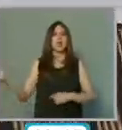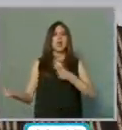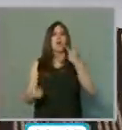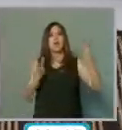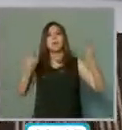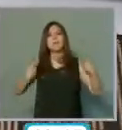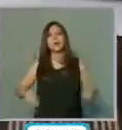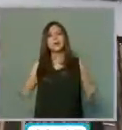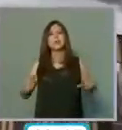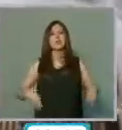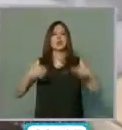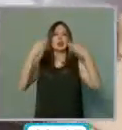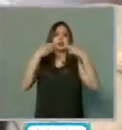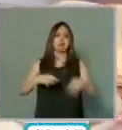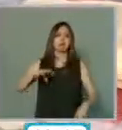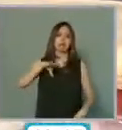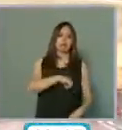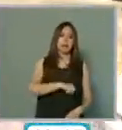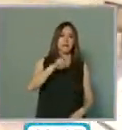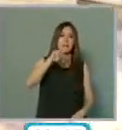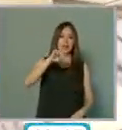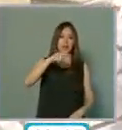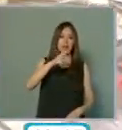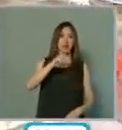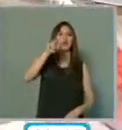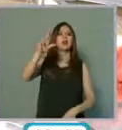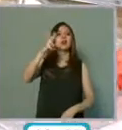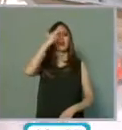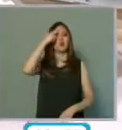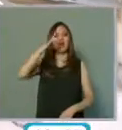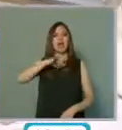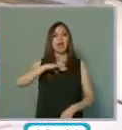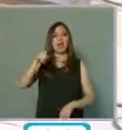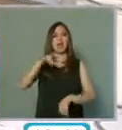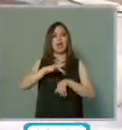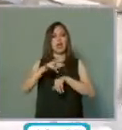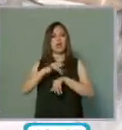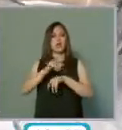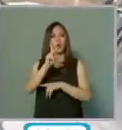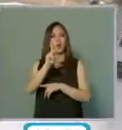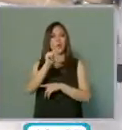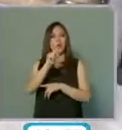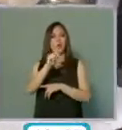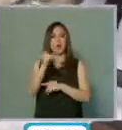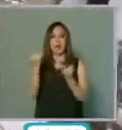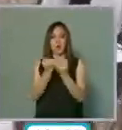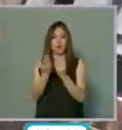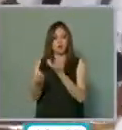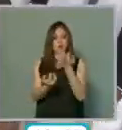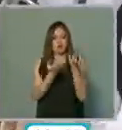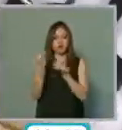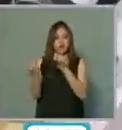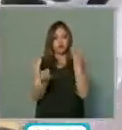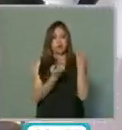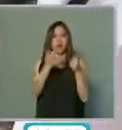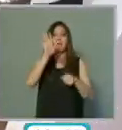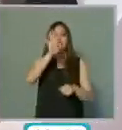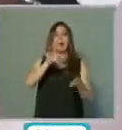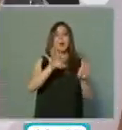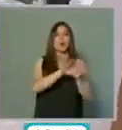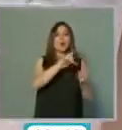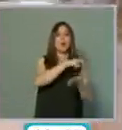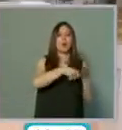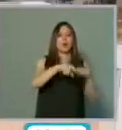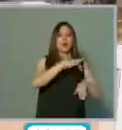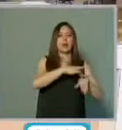entonces 100% veganos, recuerden que también hay quesos de papa que se gratinan idéntico, Ya que lo si preparamos compraras aquí. el manchego o